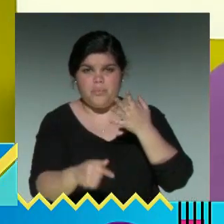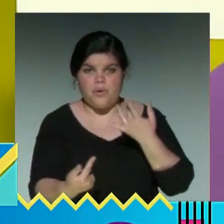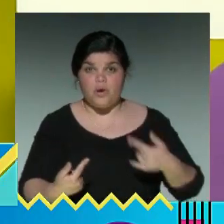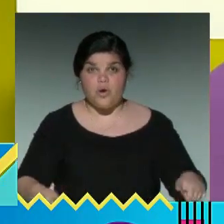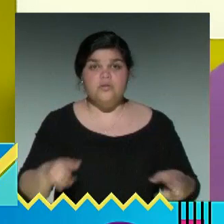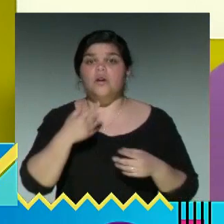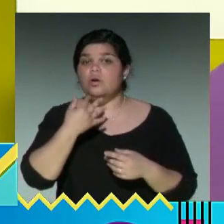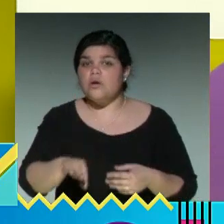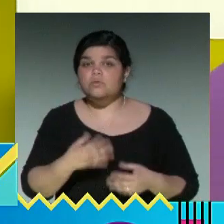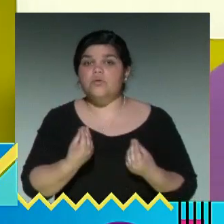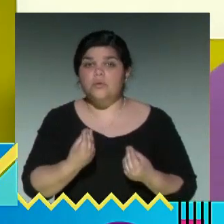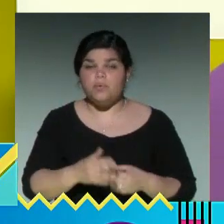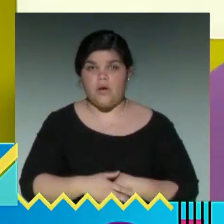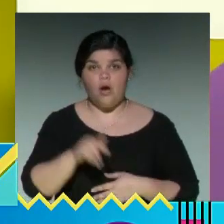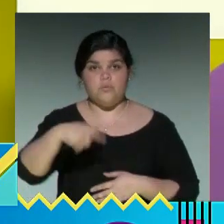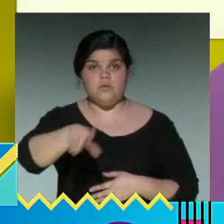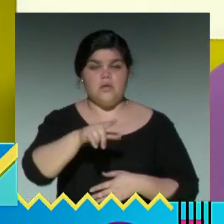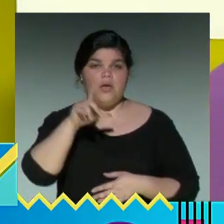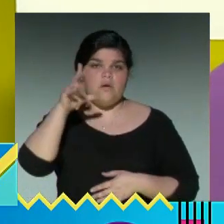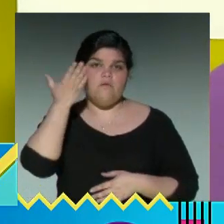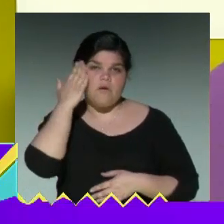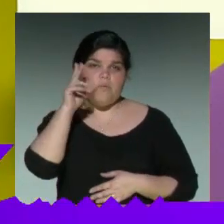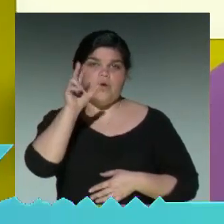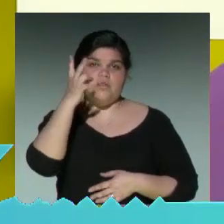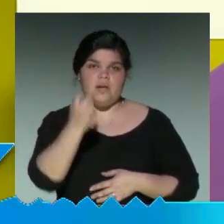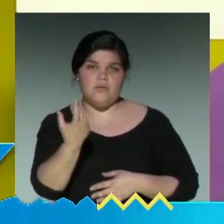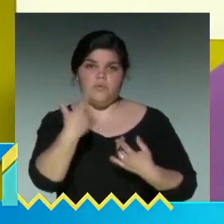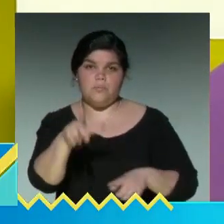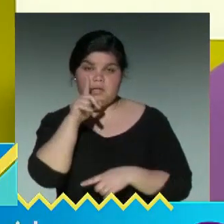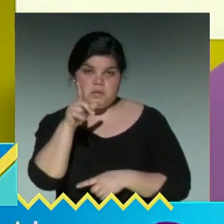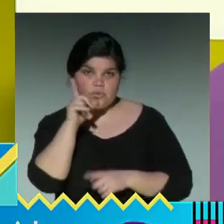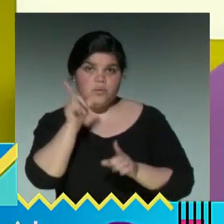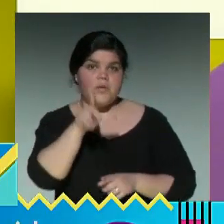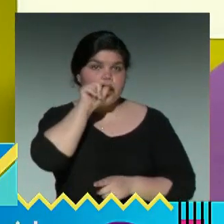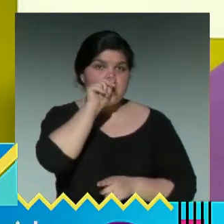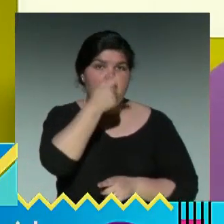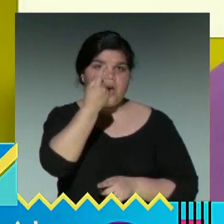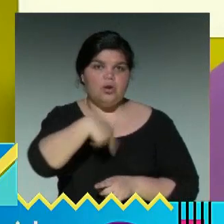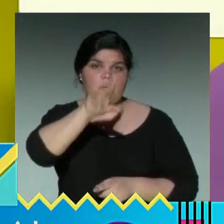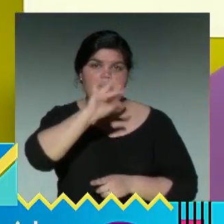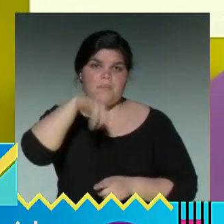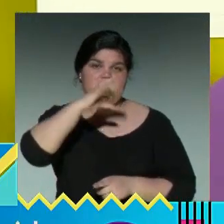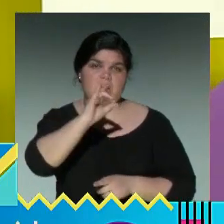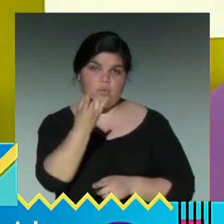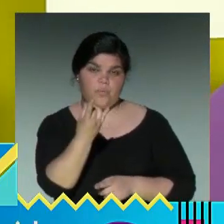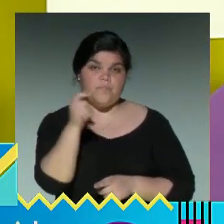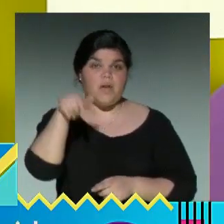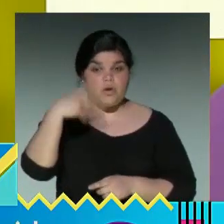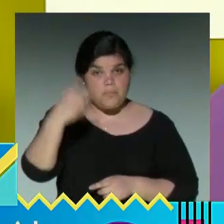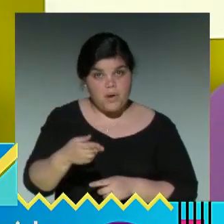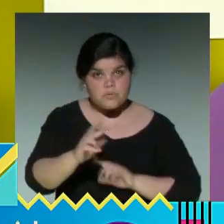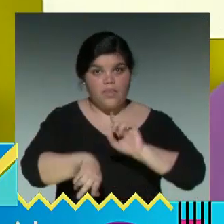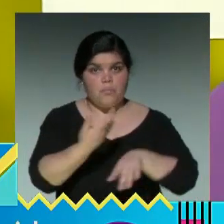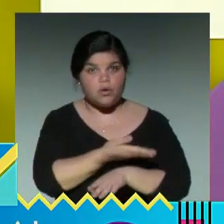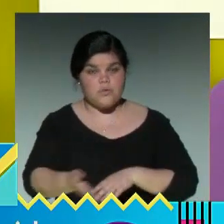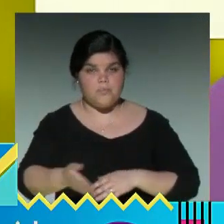a que ustedes participen en redes sociales. Estamos en Facebook y en Instagram como Distintos Parecidos y en Twitter como @dpsenalú. Nos tenemos que ir a una pausa, pero